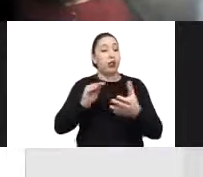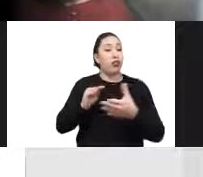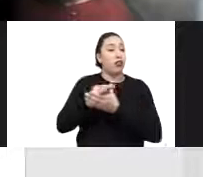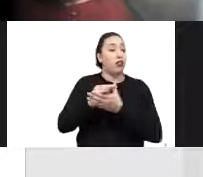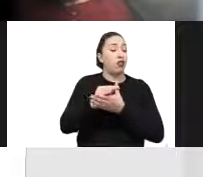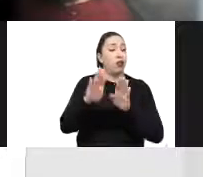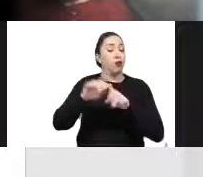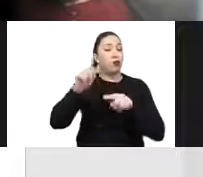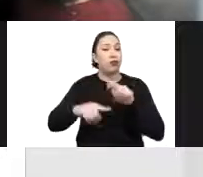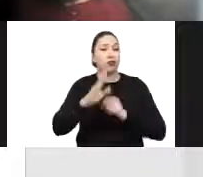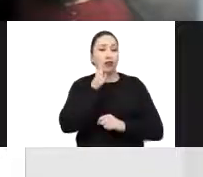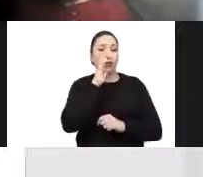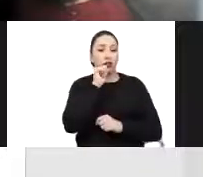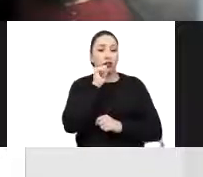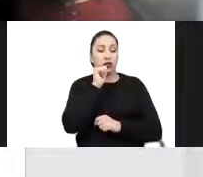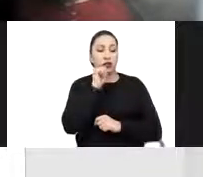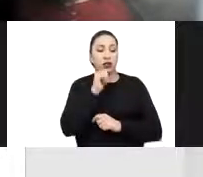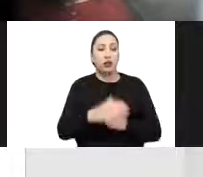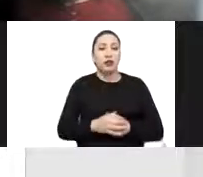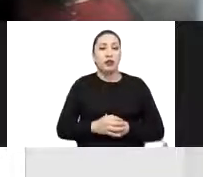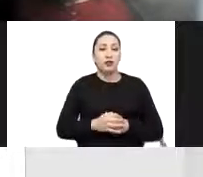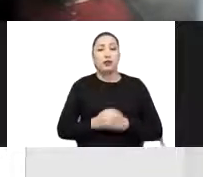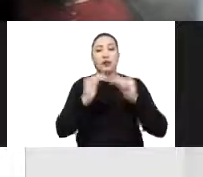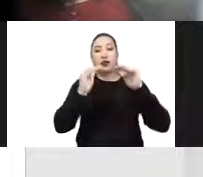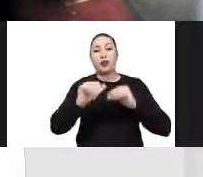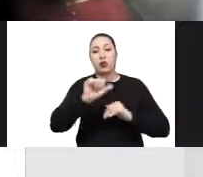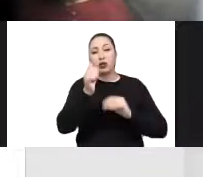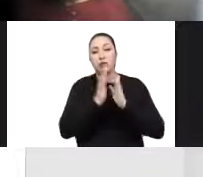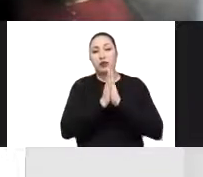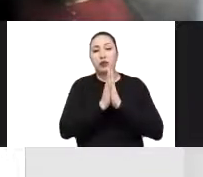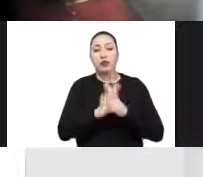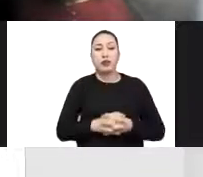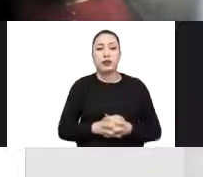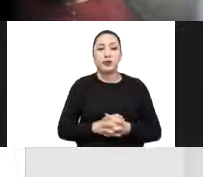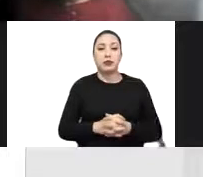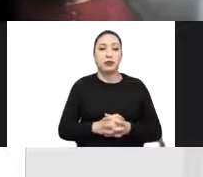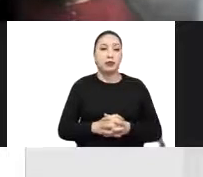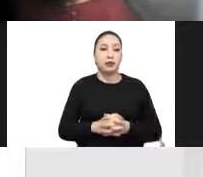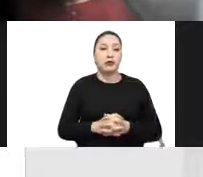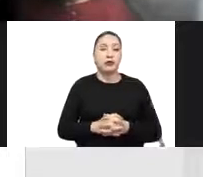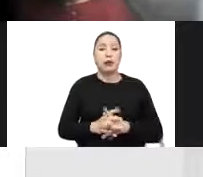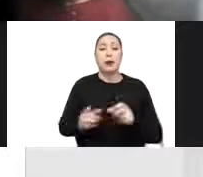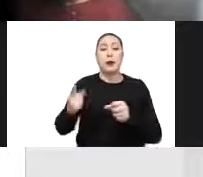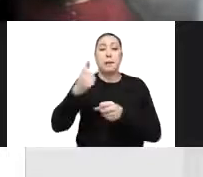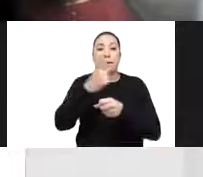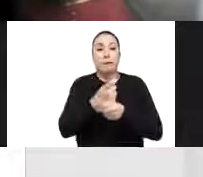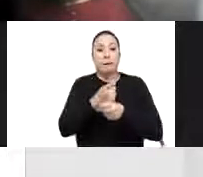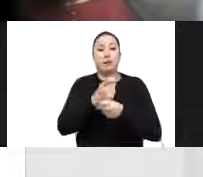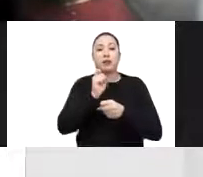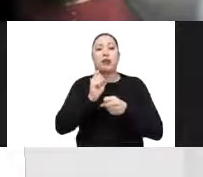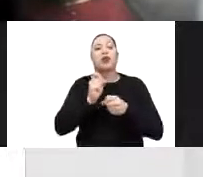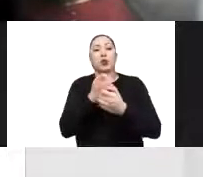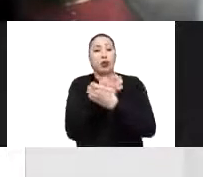ninguna manera podría soslayarse. Entonces, a la que sigue, por favor. Tenemos en primer punto la educación